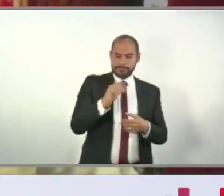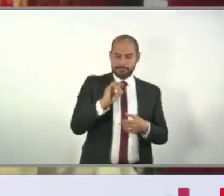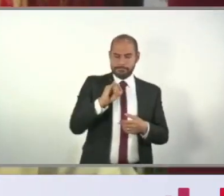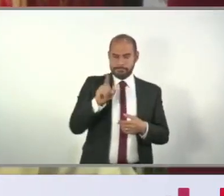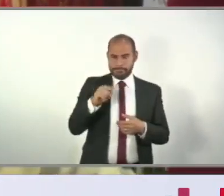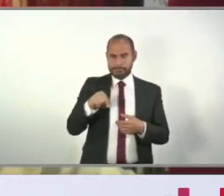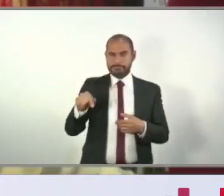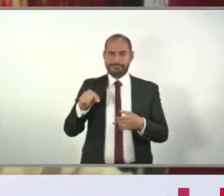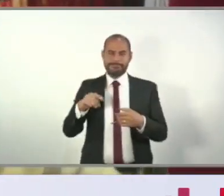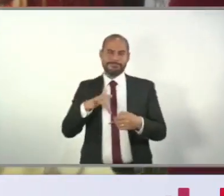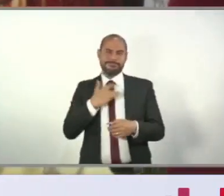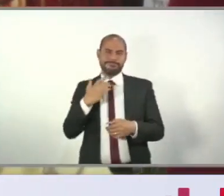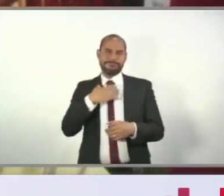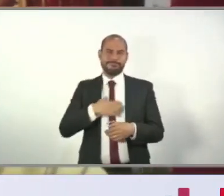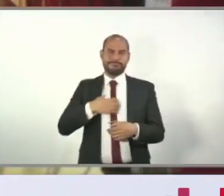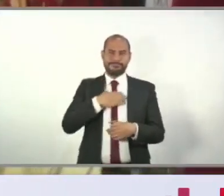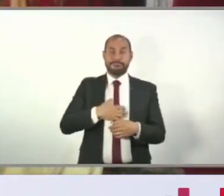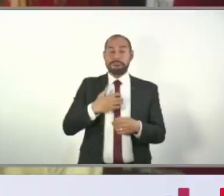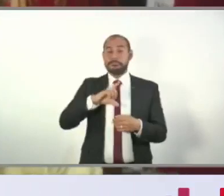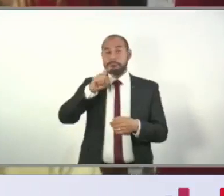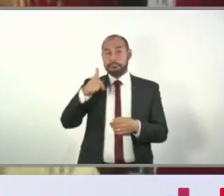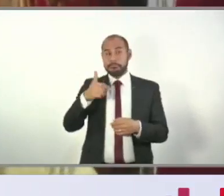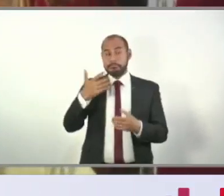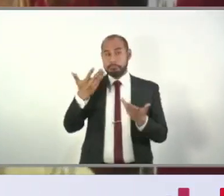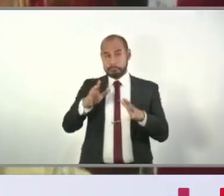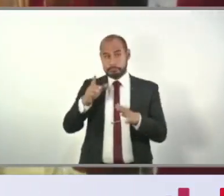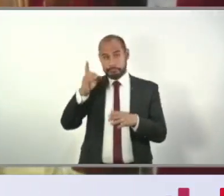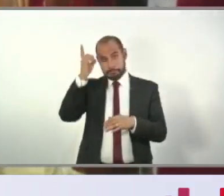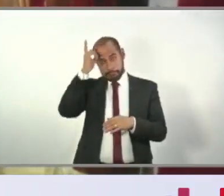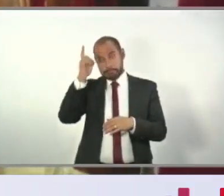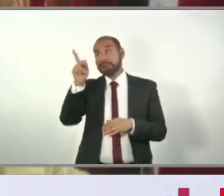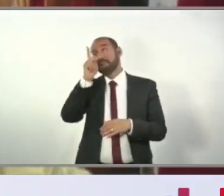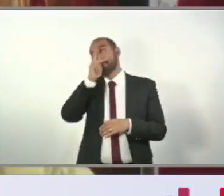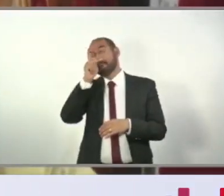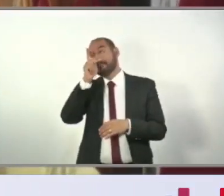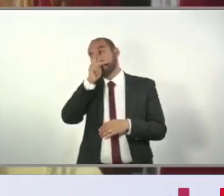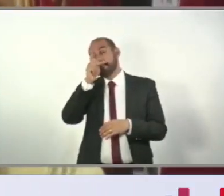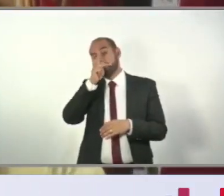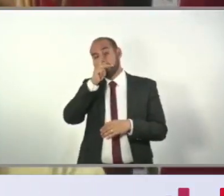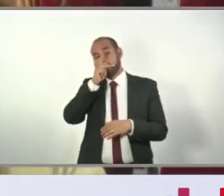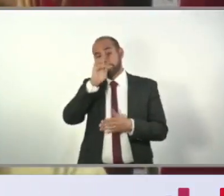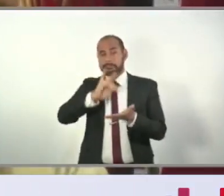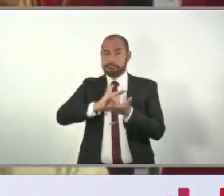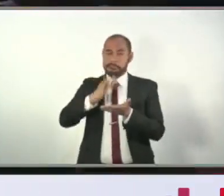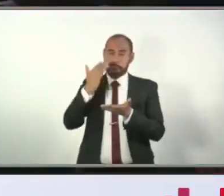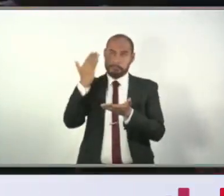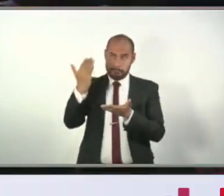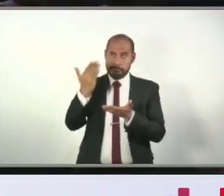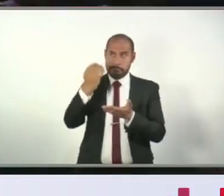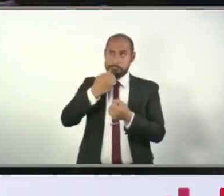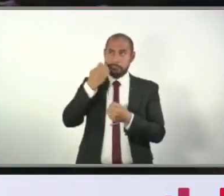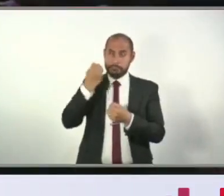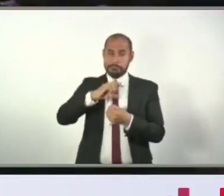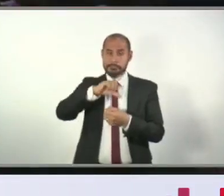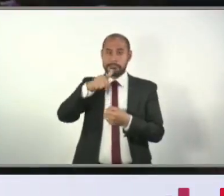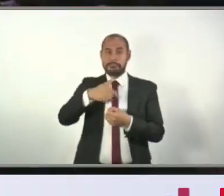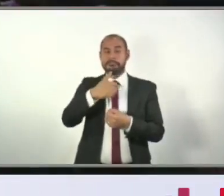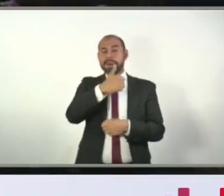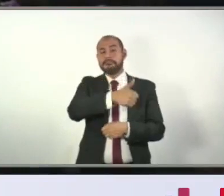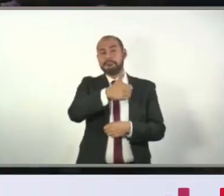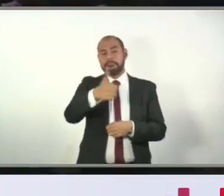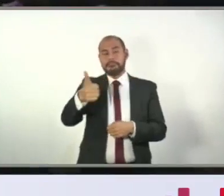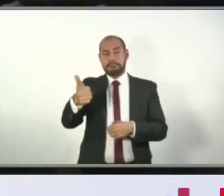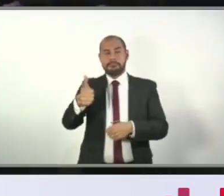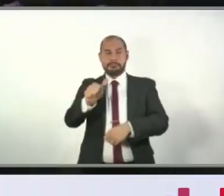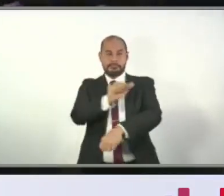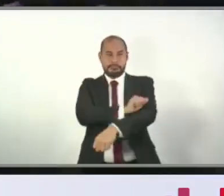hoy. Y dándote gracias, papá Dios, lo pasó a cada uno de sus